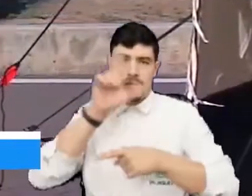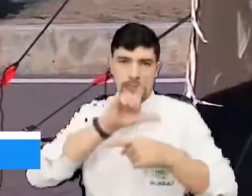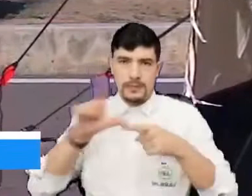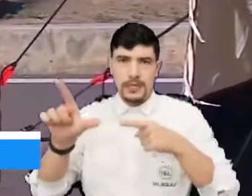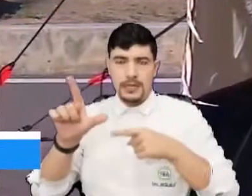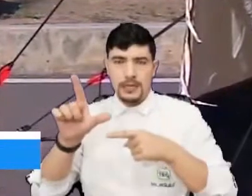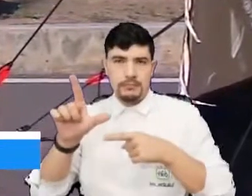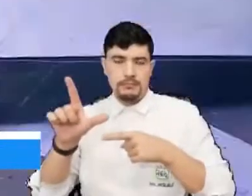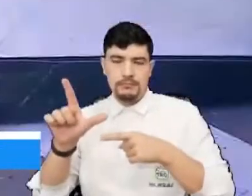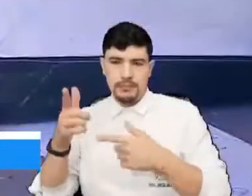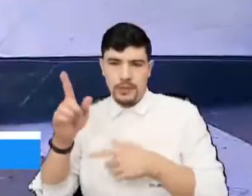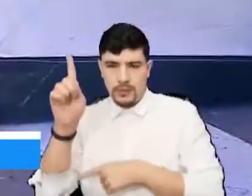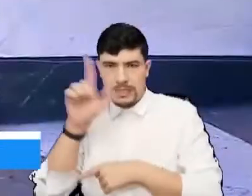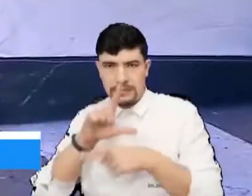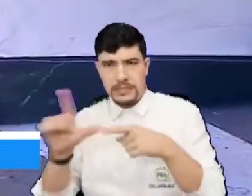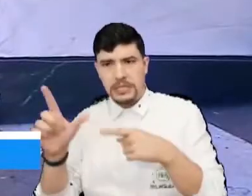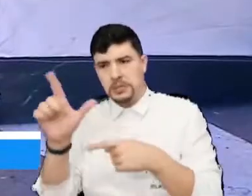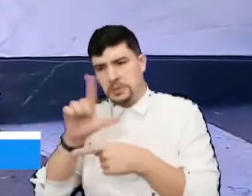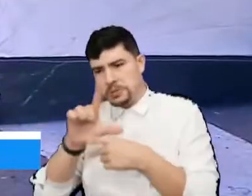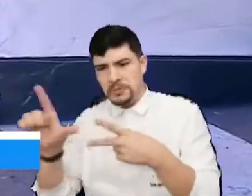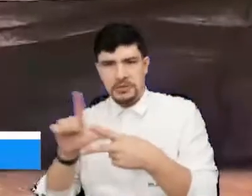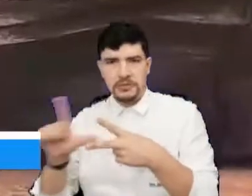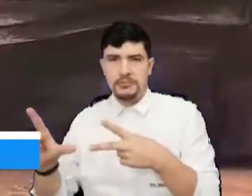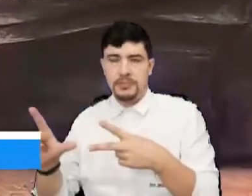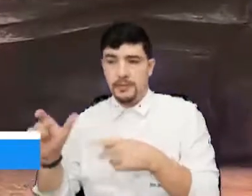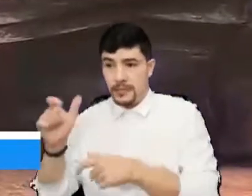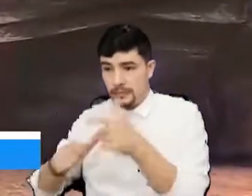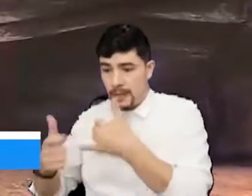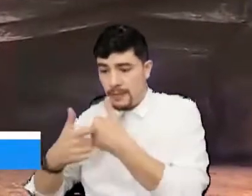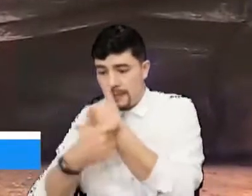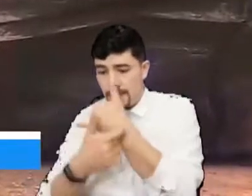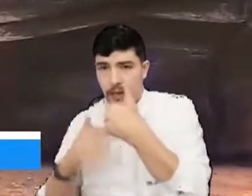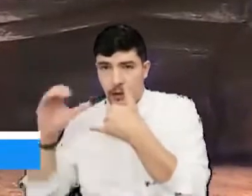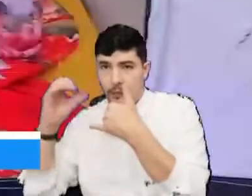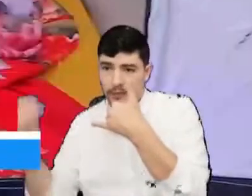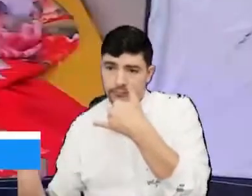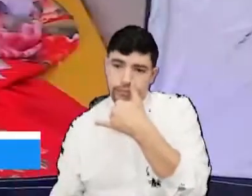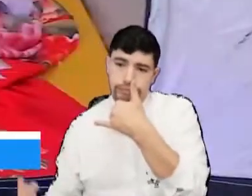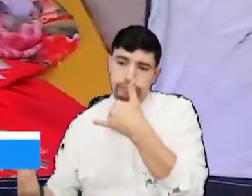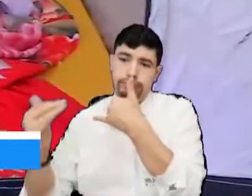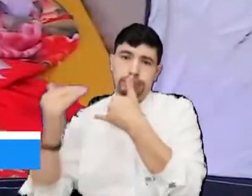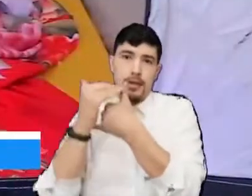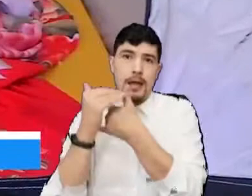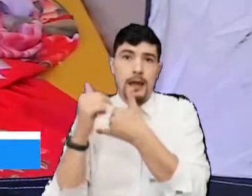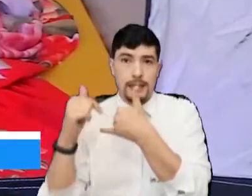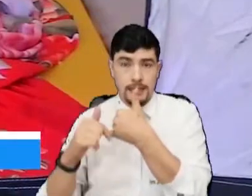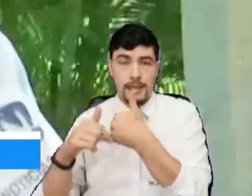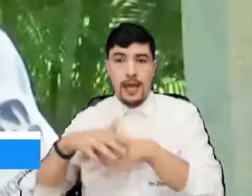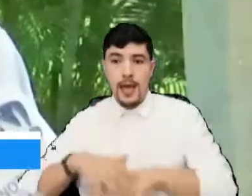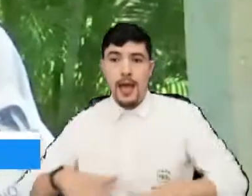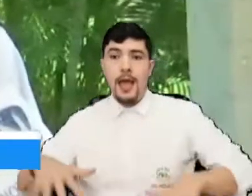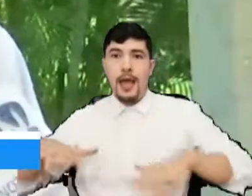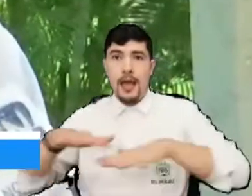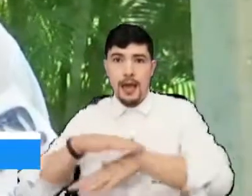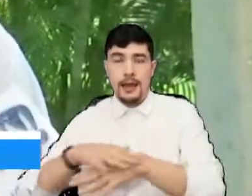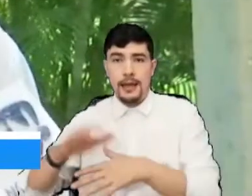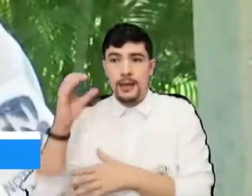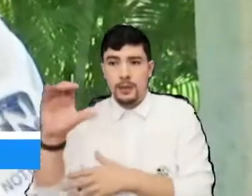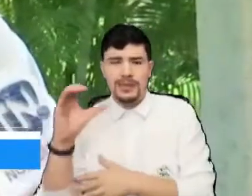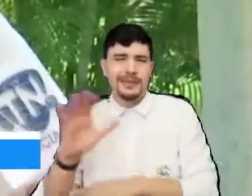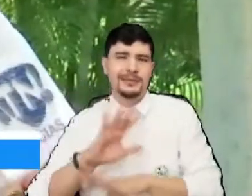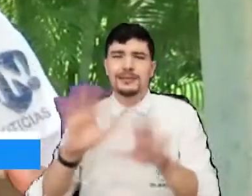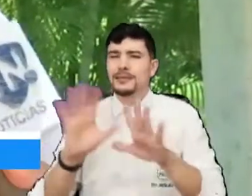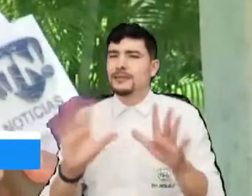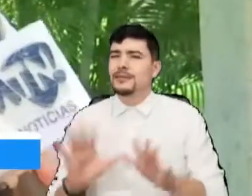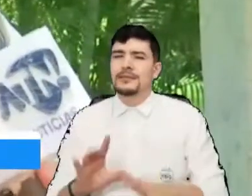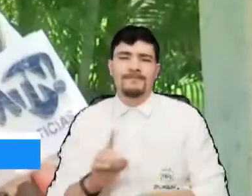migrantes del centro del país, ni tampoco de la región de Norte de Santander. Esto es un mensaje a los migrantes que quieran salir también de nuestra área, que hay una